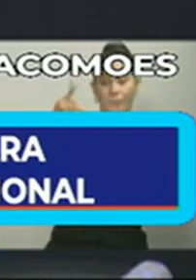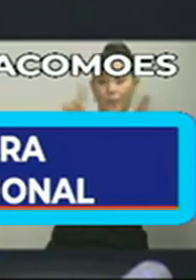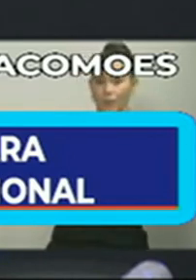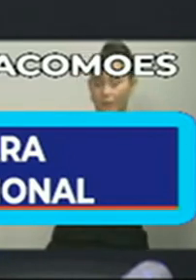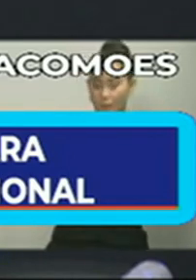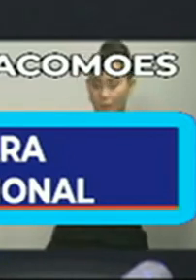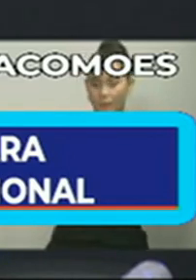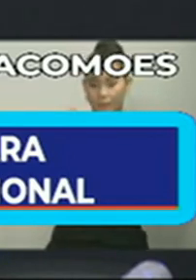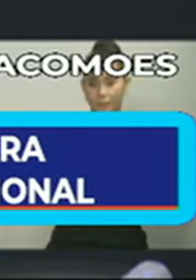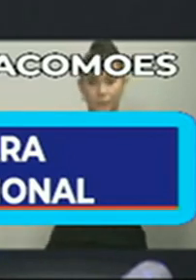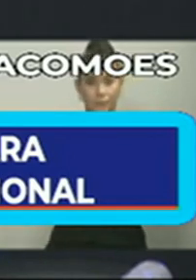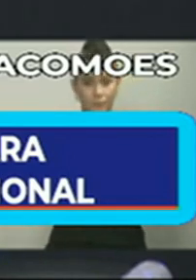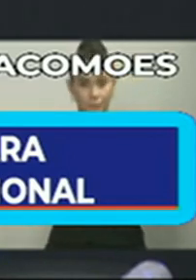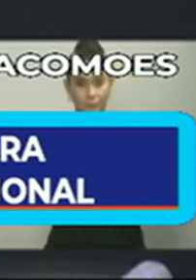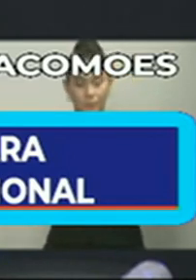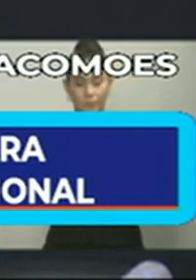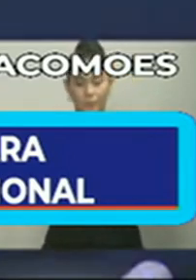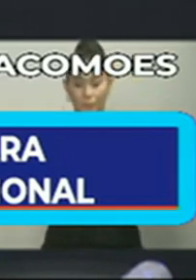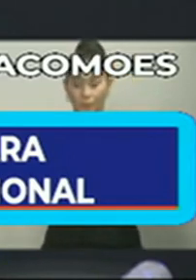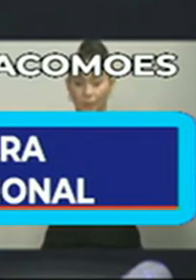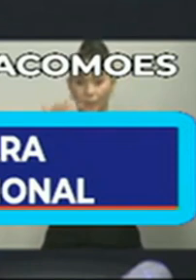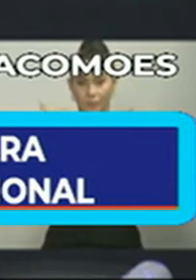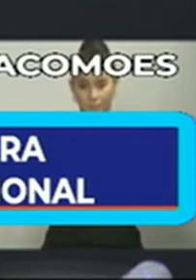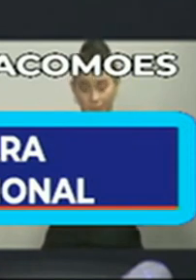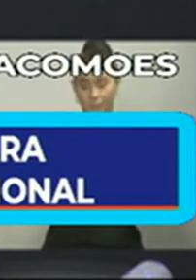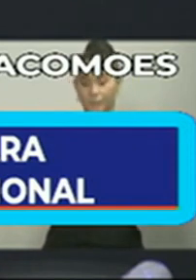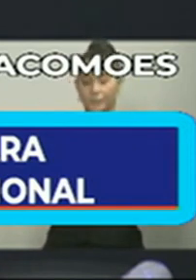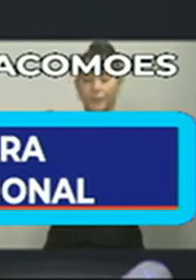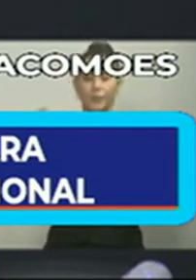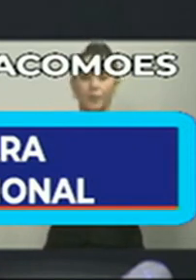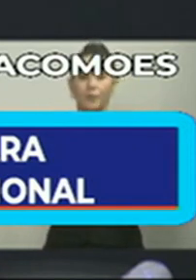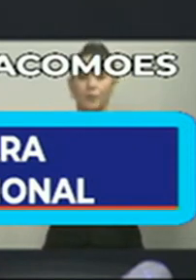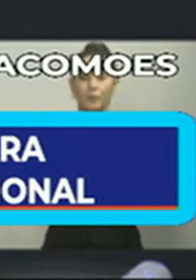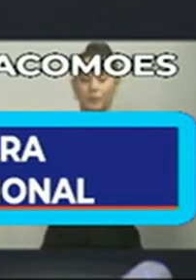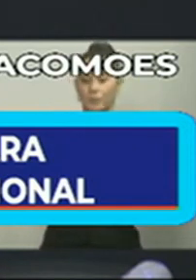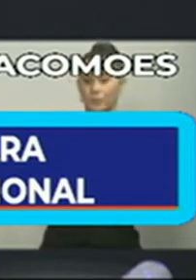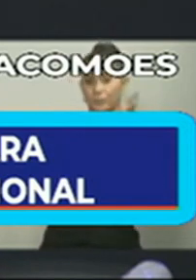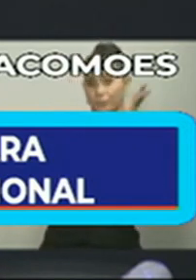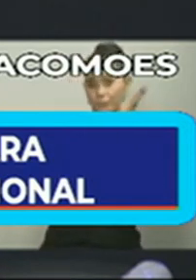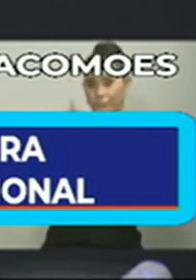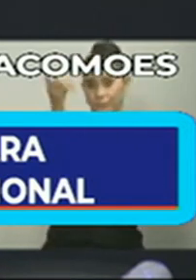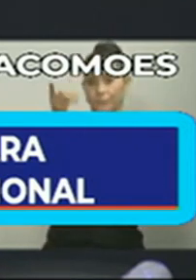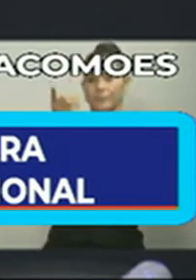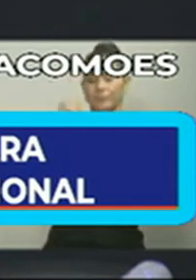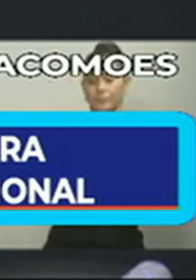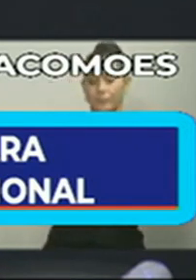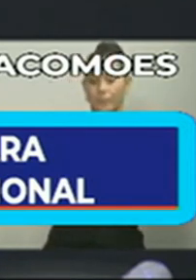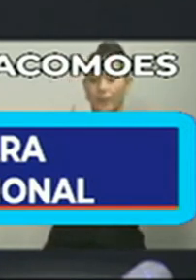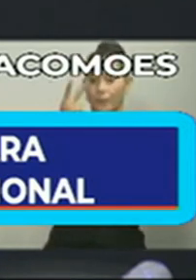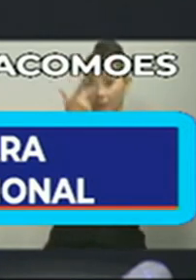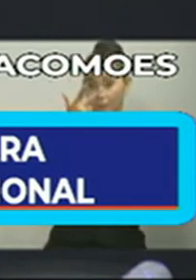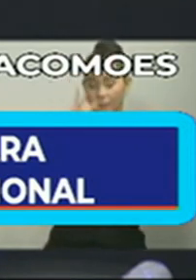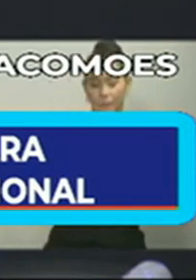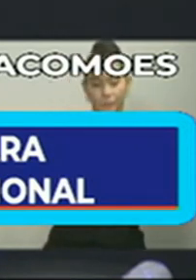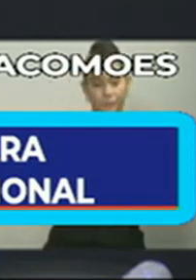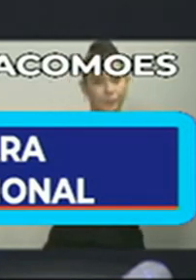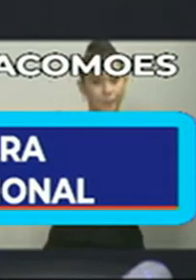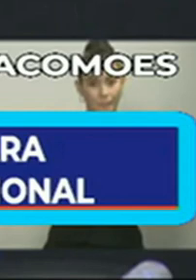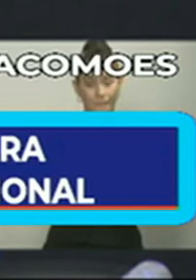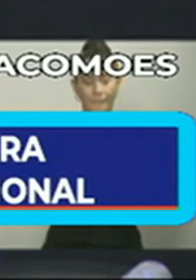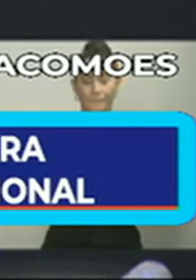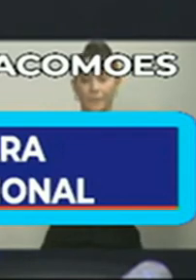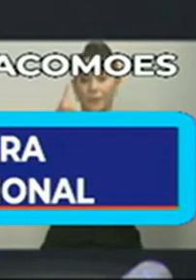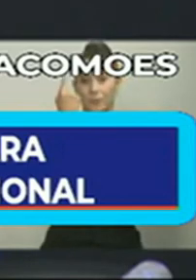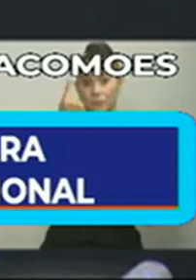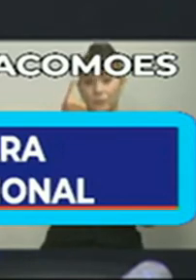humano, estructura y desarrollo organizacional. Cada uno de estos subgrupos cuenta con una